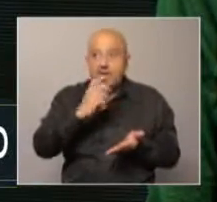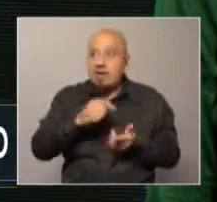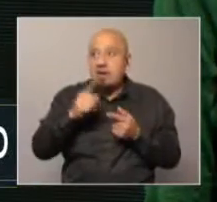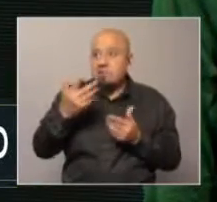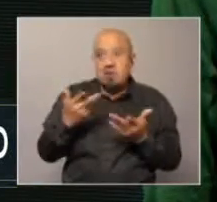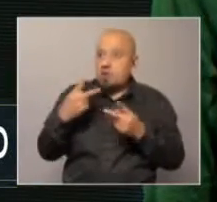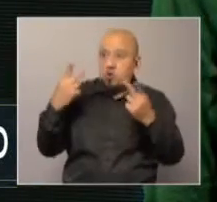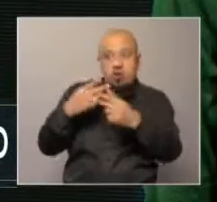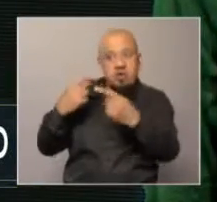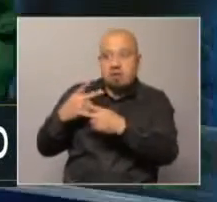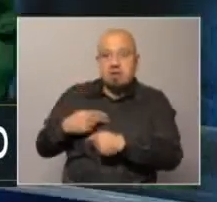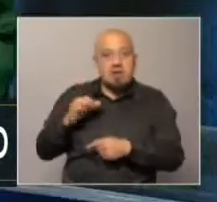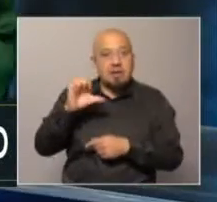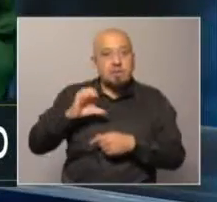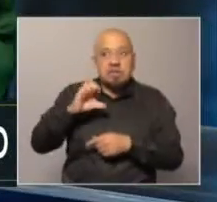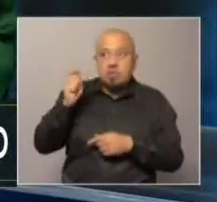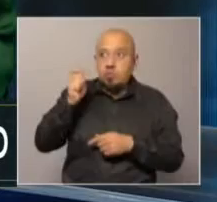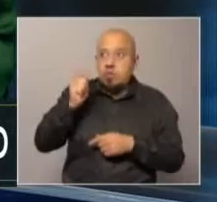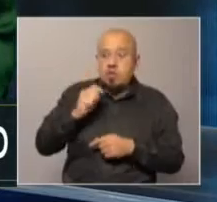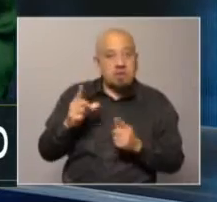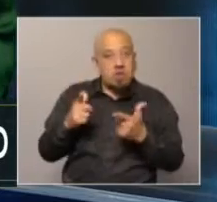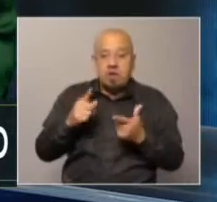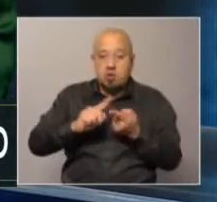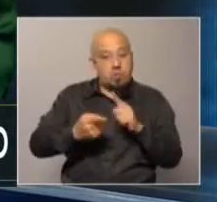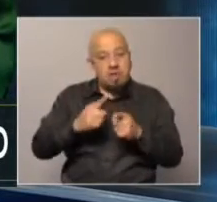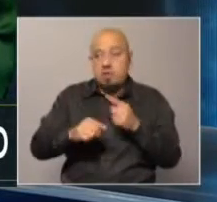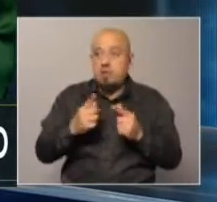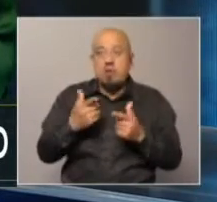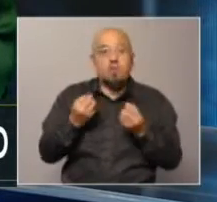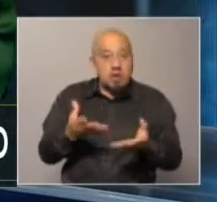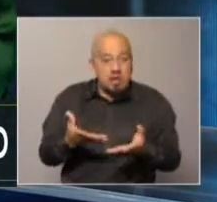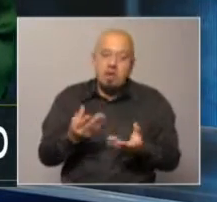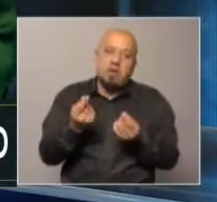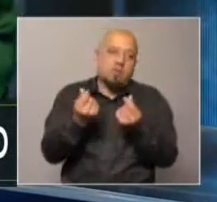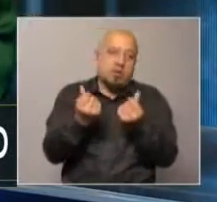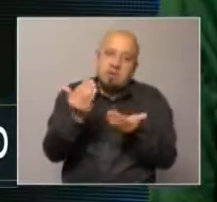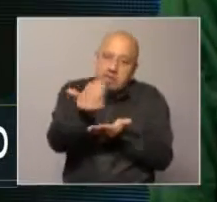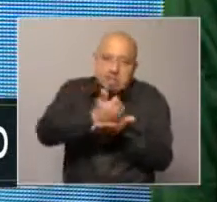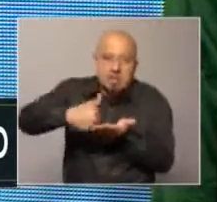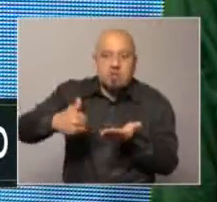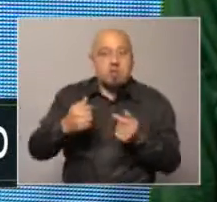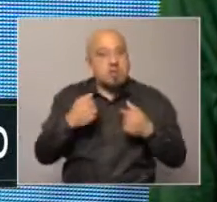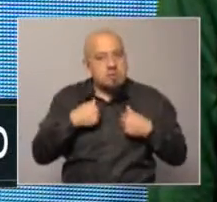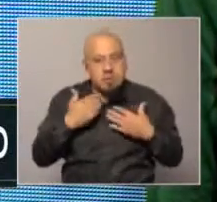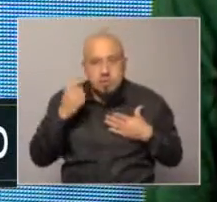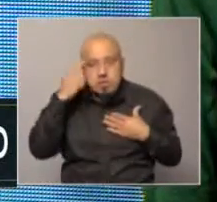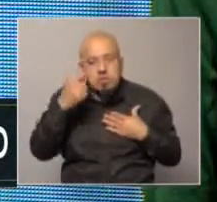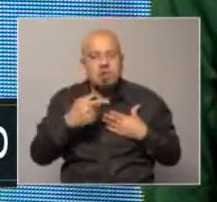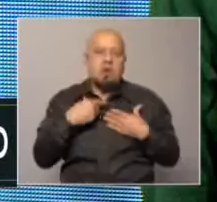cesarían, no vamos a tener más. Ese convenio por el recorte presupuestal. Eso para nosotros es muy preocupante